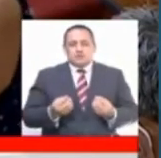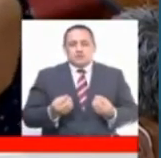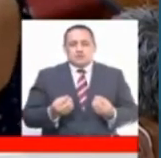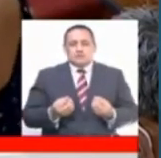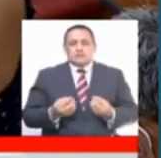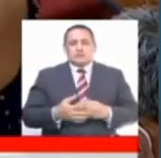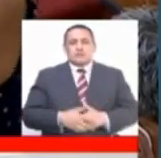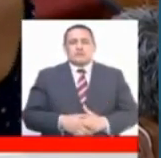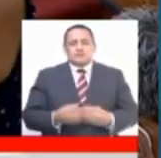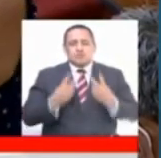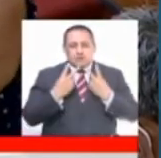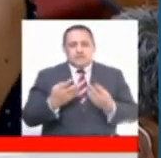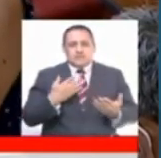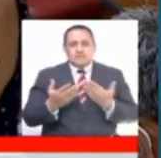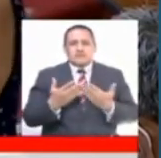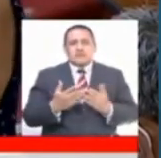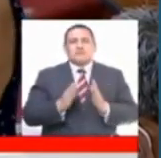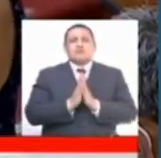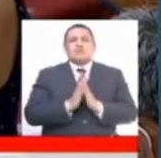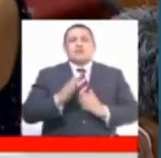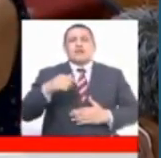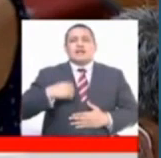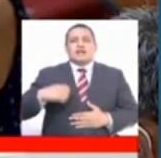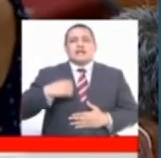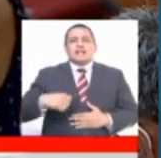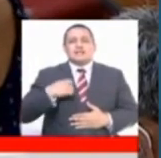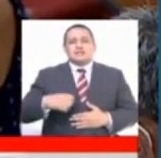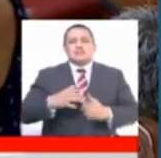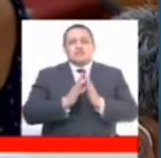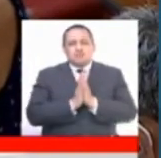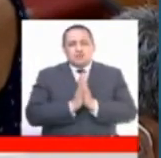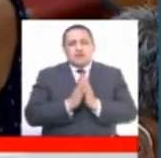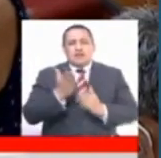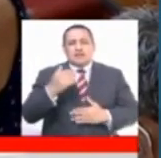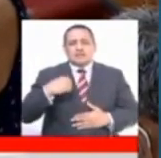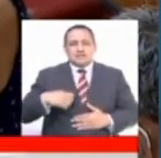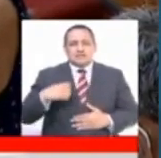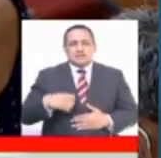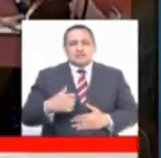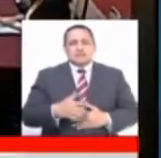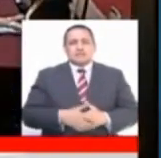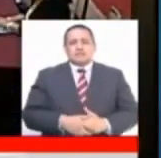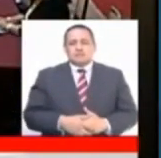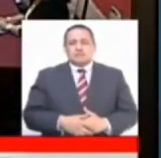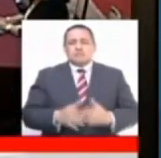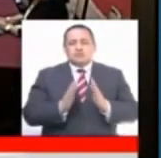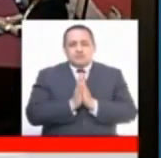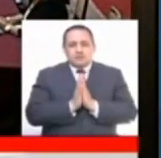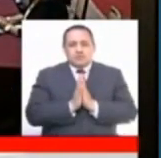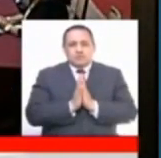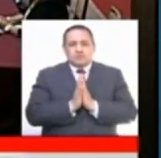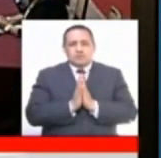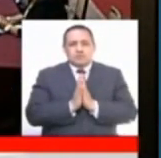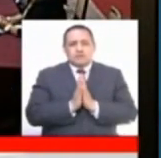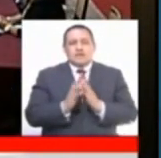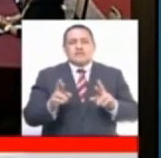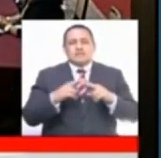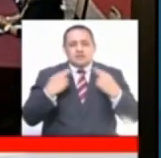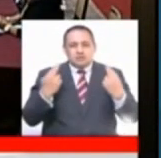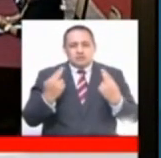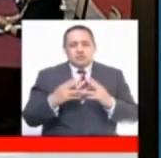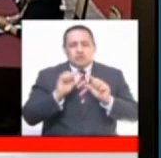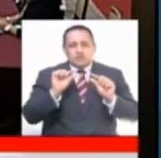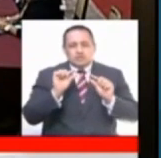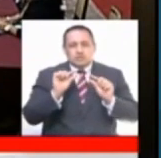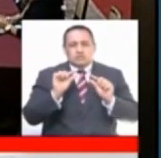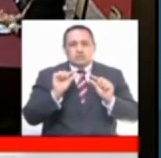culminar estas obras. Y si no nos transfieren este presupuesto, esas obras se quedan sin culminar. Entonces, sería, como le